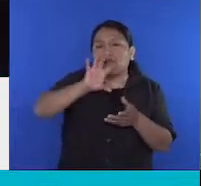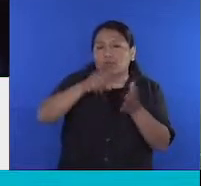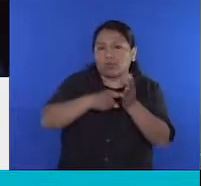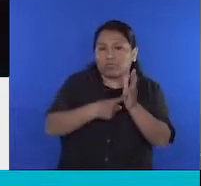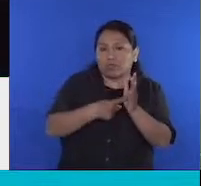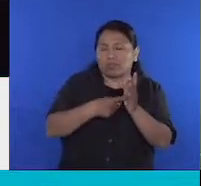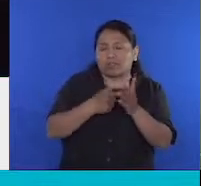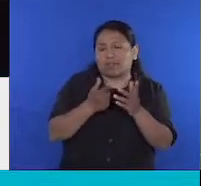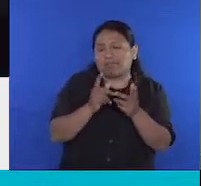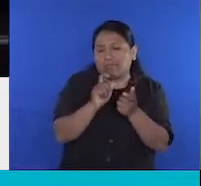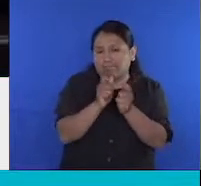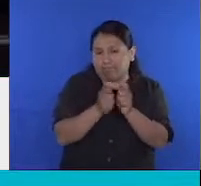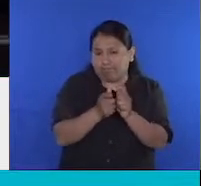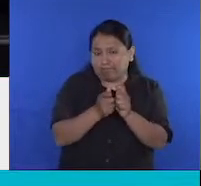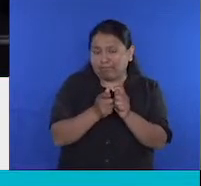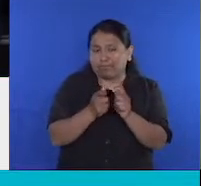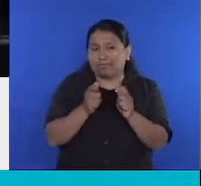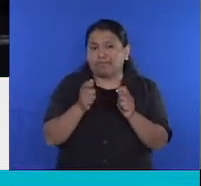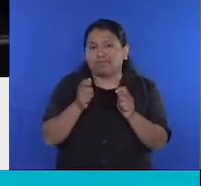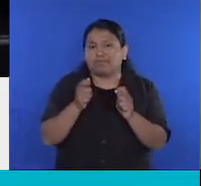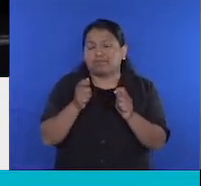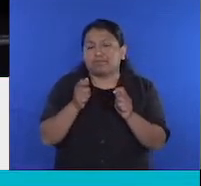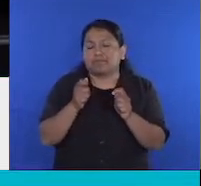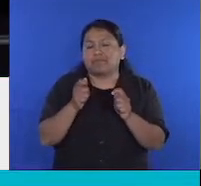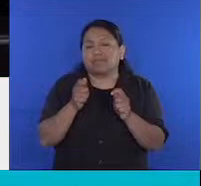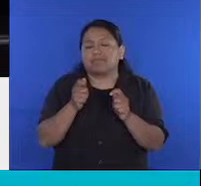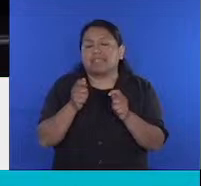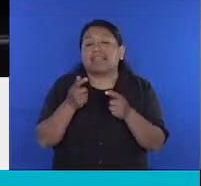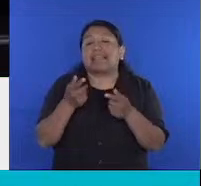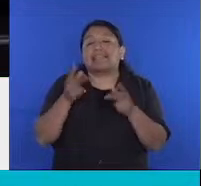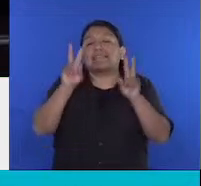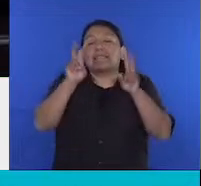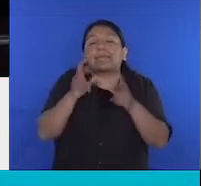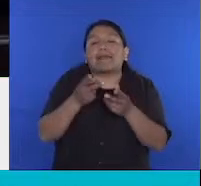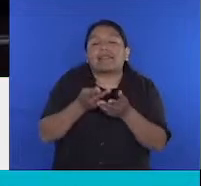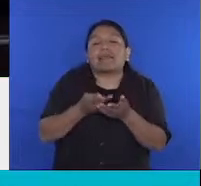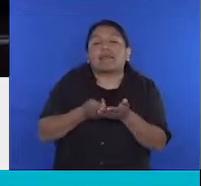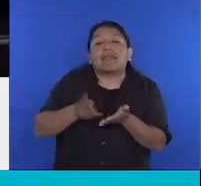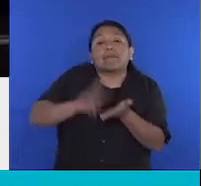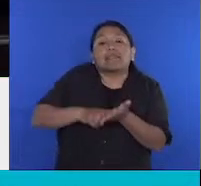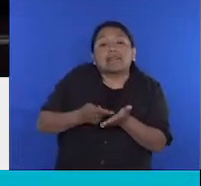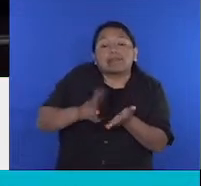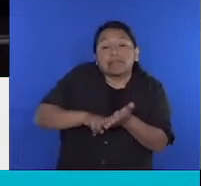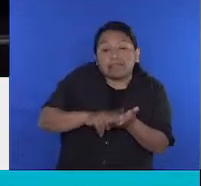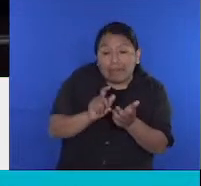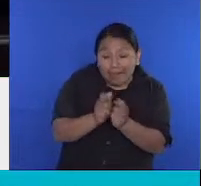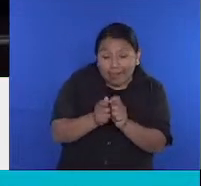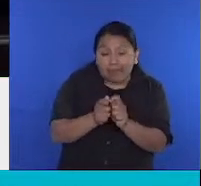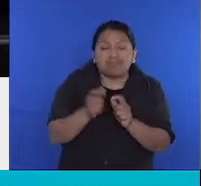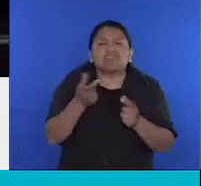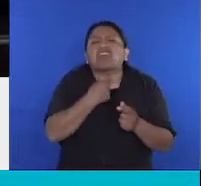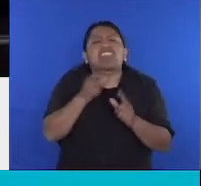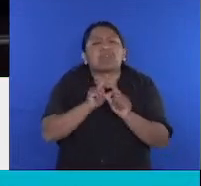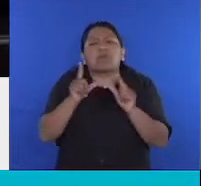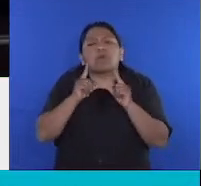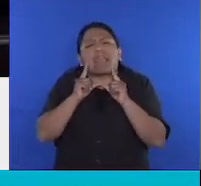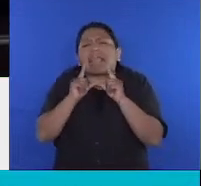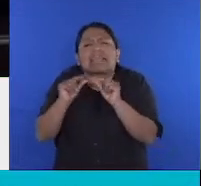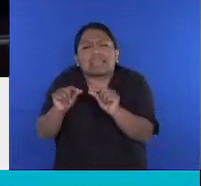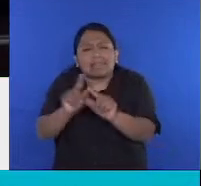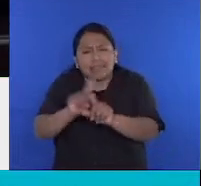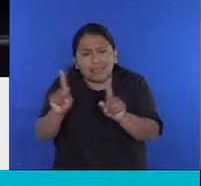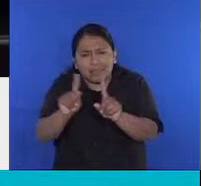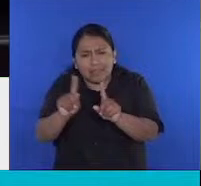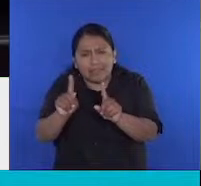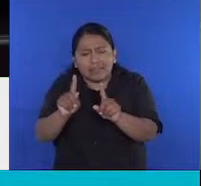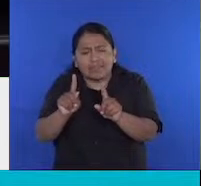el sistema de repitencia. Y no queremos hacer una crítica concreta al nuevo método.